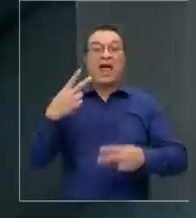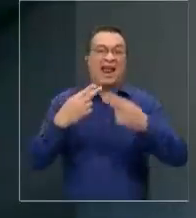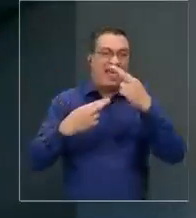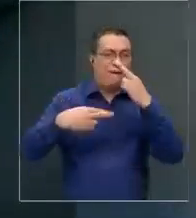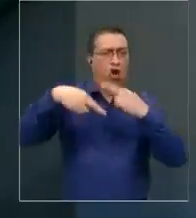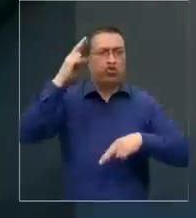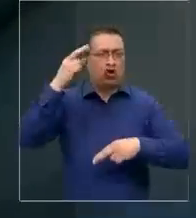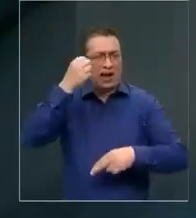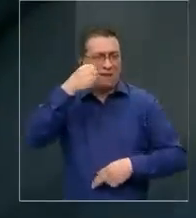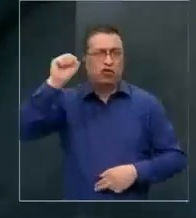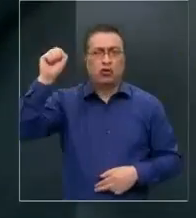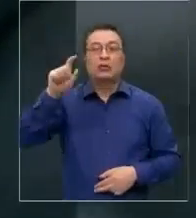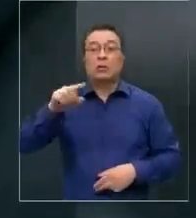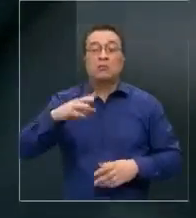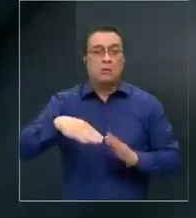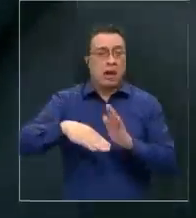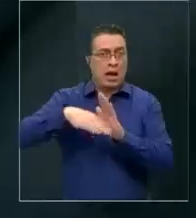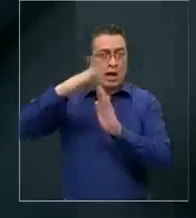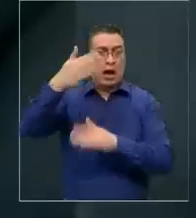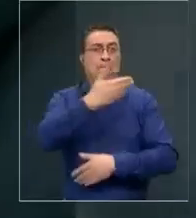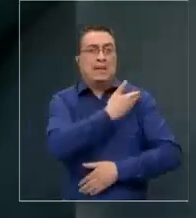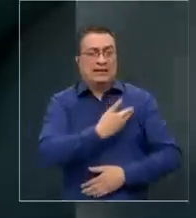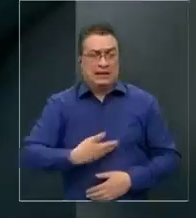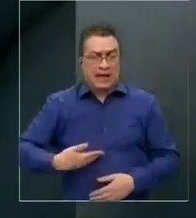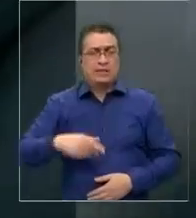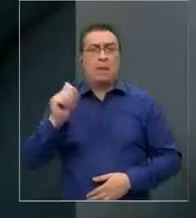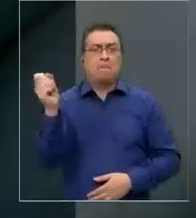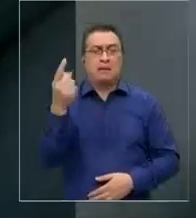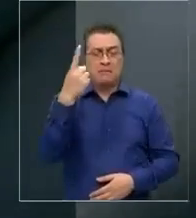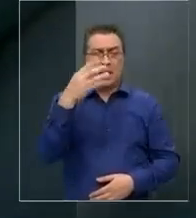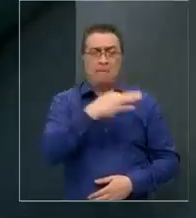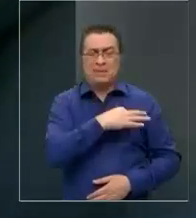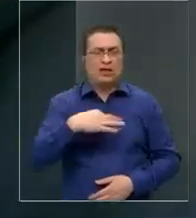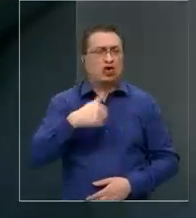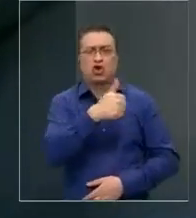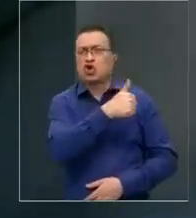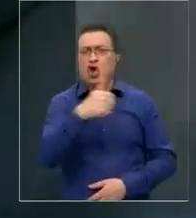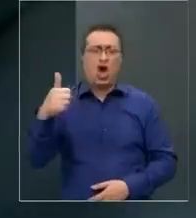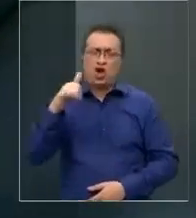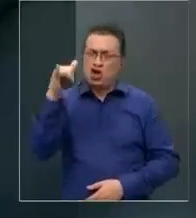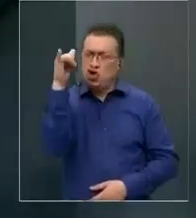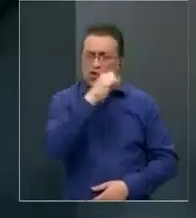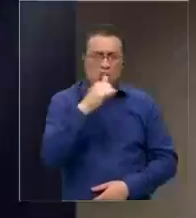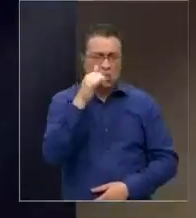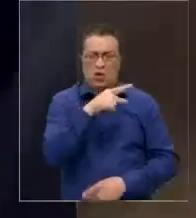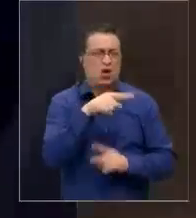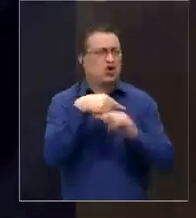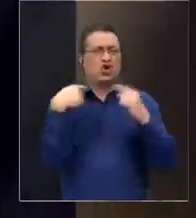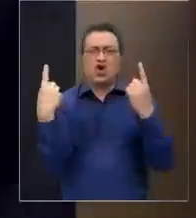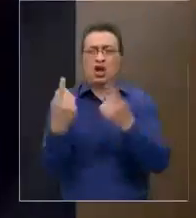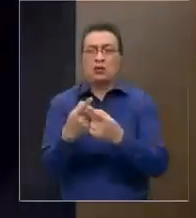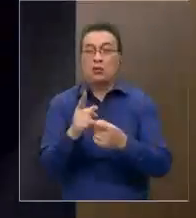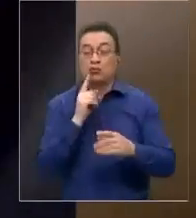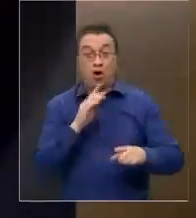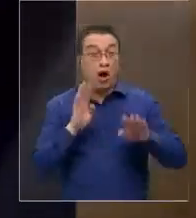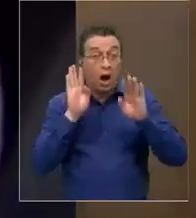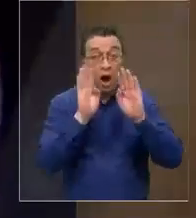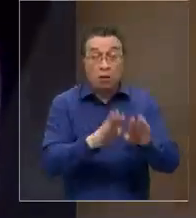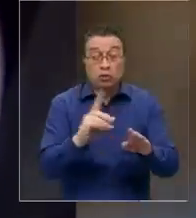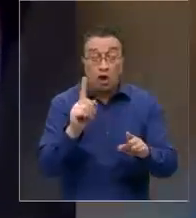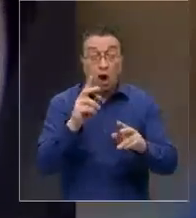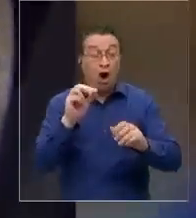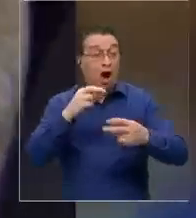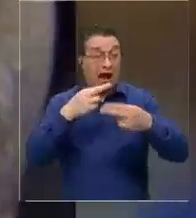Hasta el nivel más alto, el presidente y el primer ministro, todo es corrupto, lo siento en todas partes. Si no apoyamos la idea de